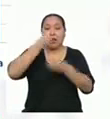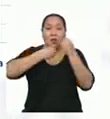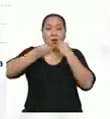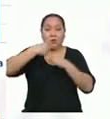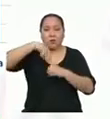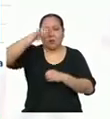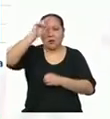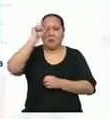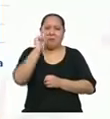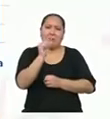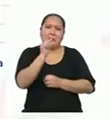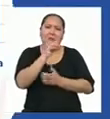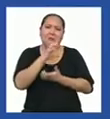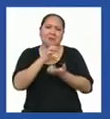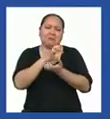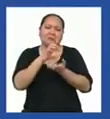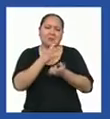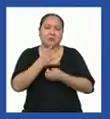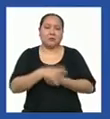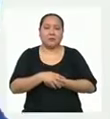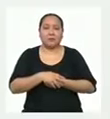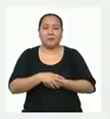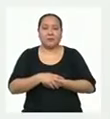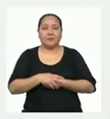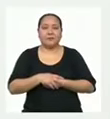es poco variada.